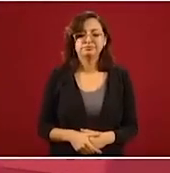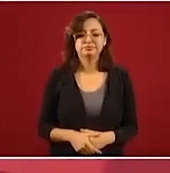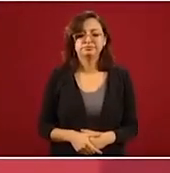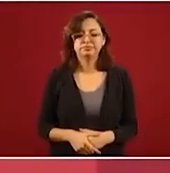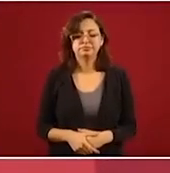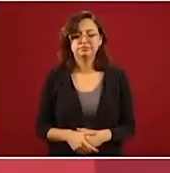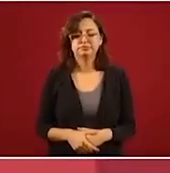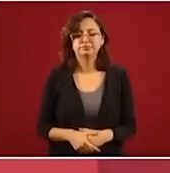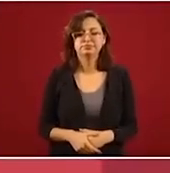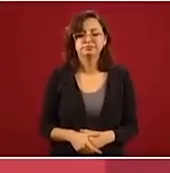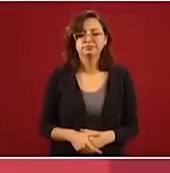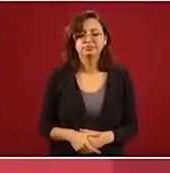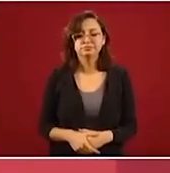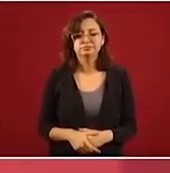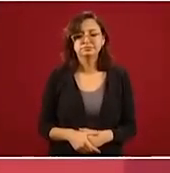Esto